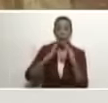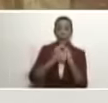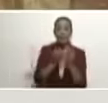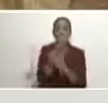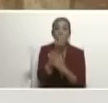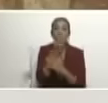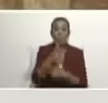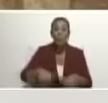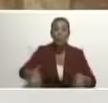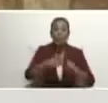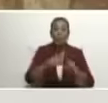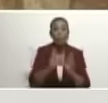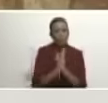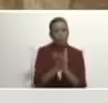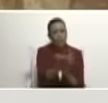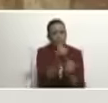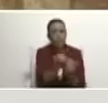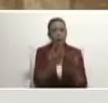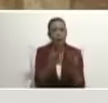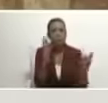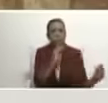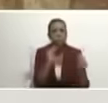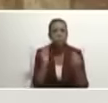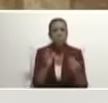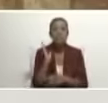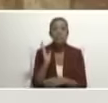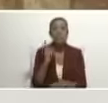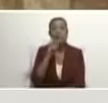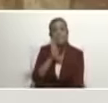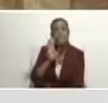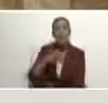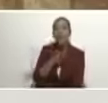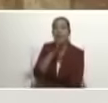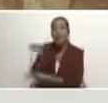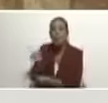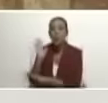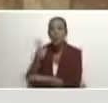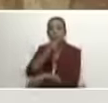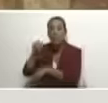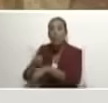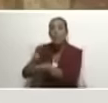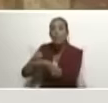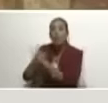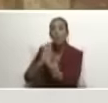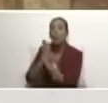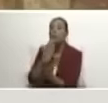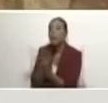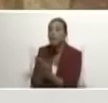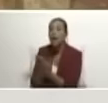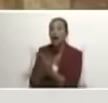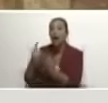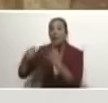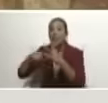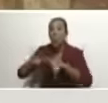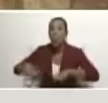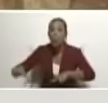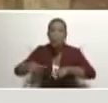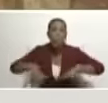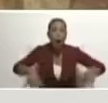Miraflores, he acudido a la Asamblea Nacional, he acudido a diversos